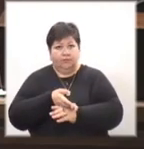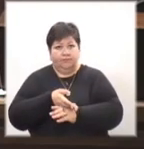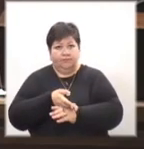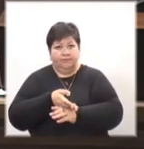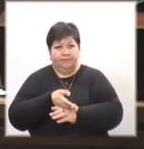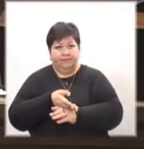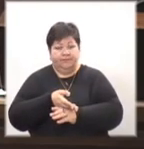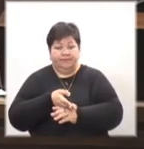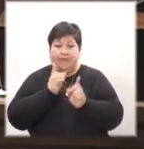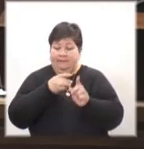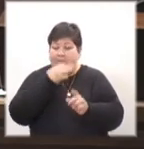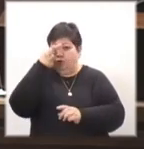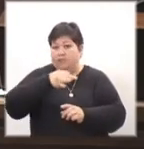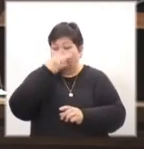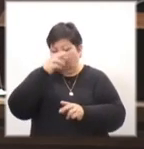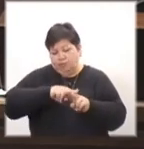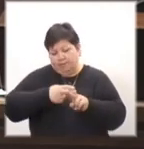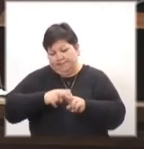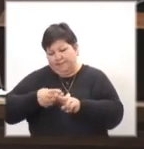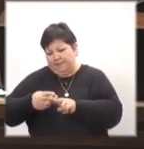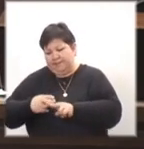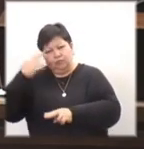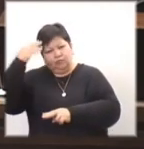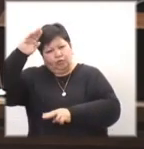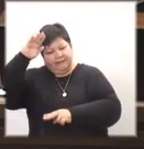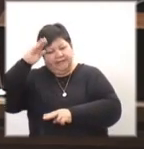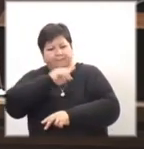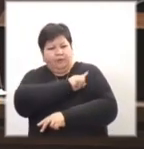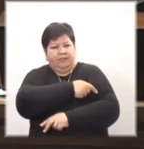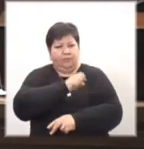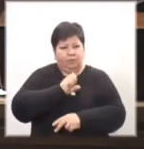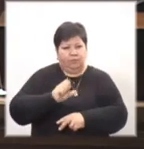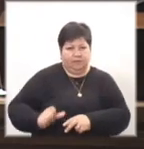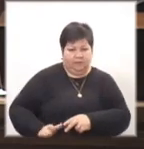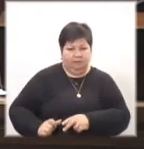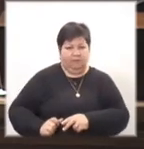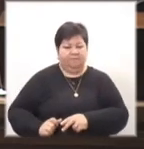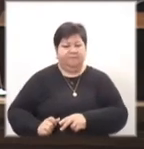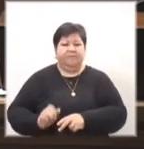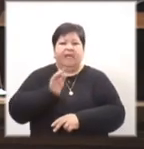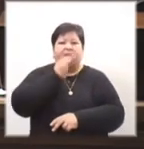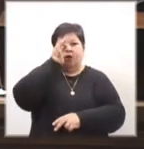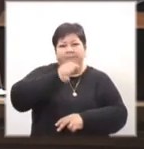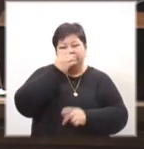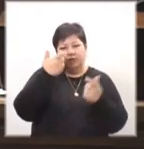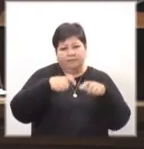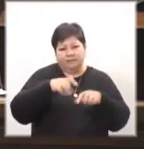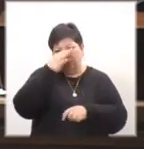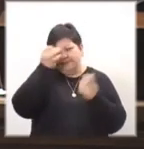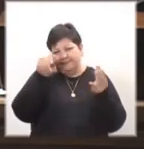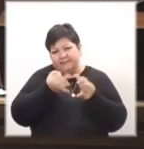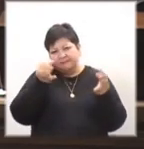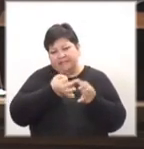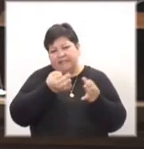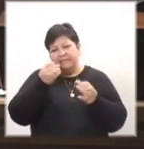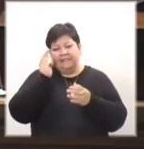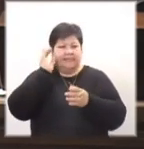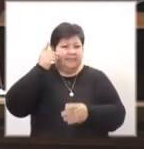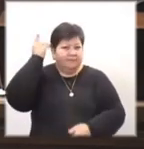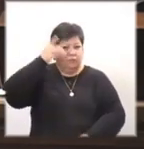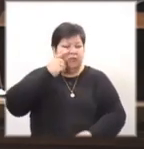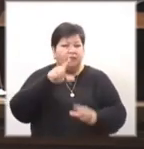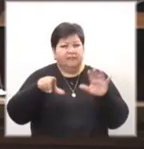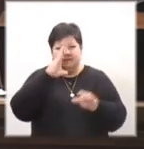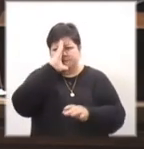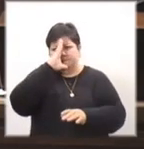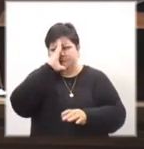El mismo discurso fue repetido por las autoridades del Poder Ejecutivo en las comparecencias a la Comisión Especial de Diputados del 7 de febrero